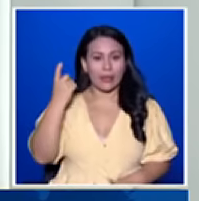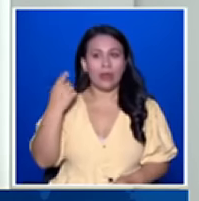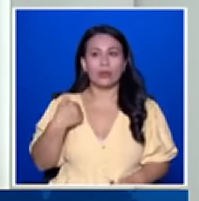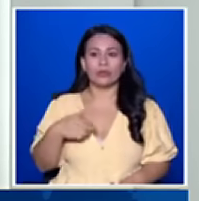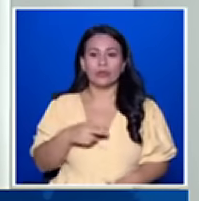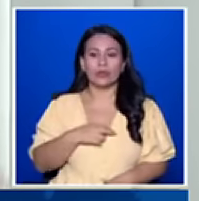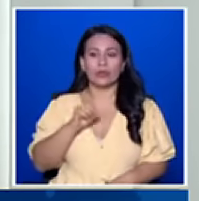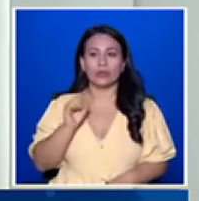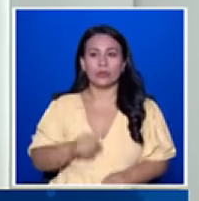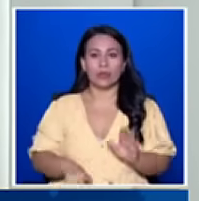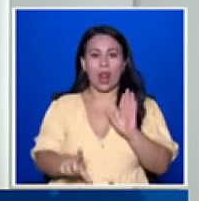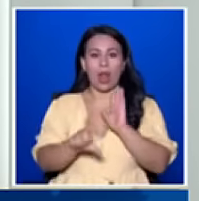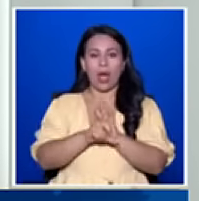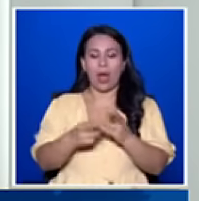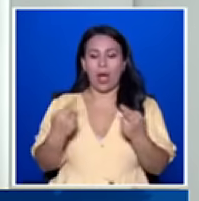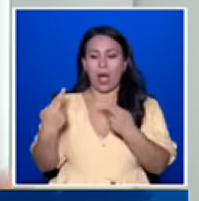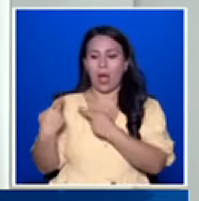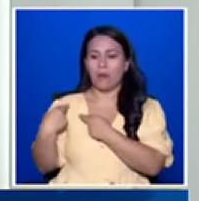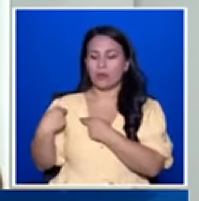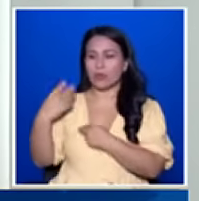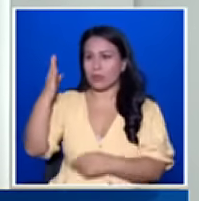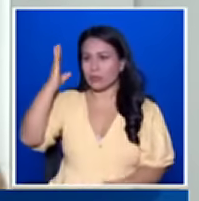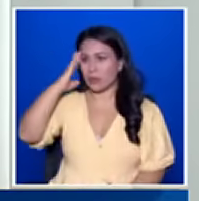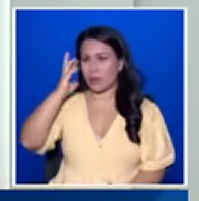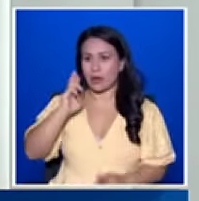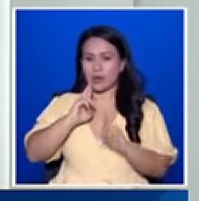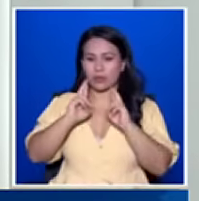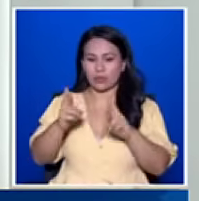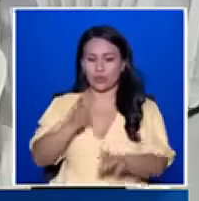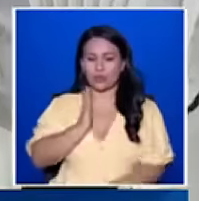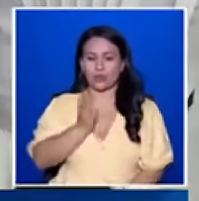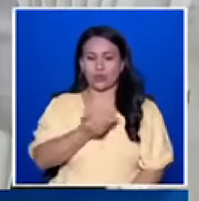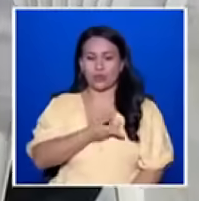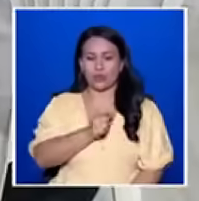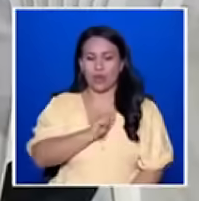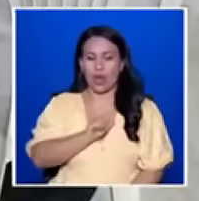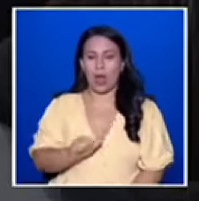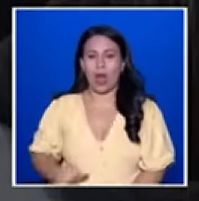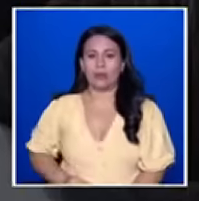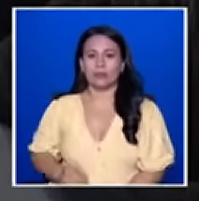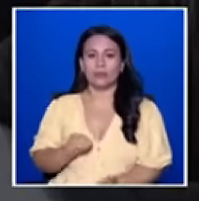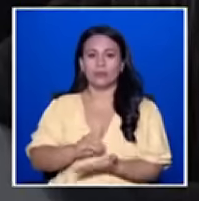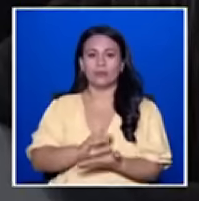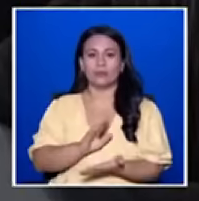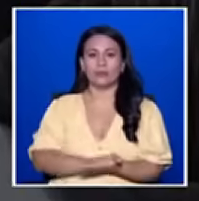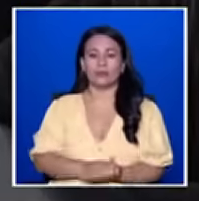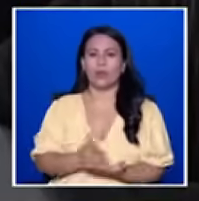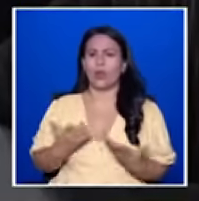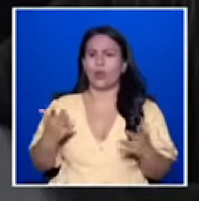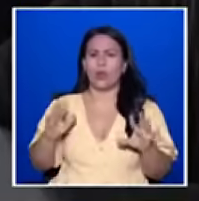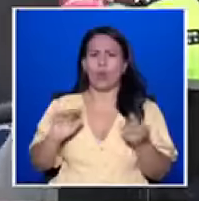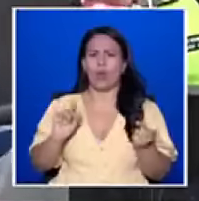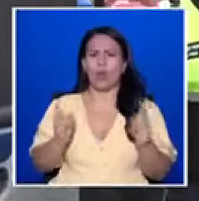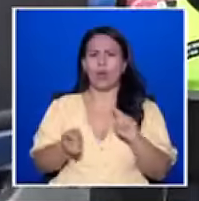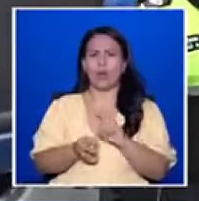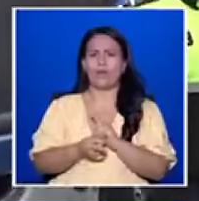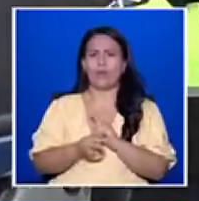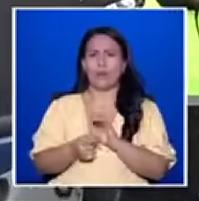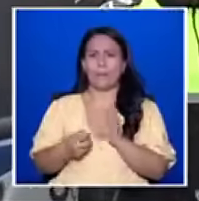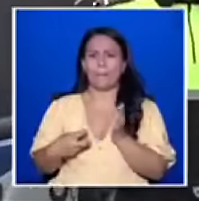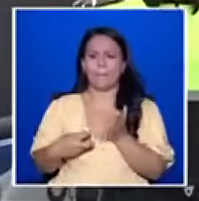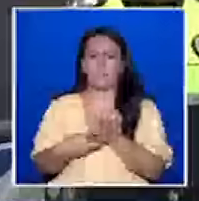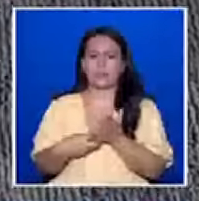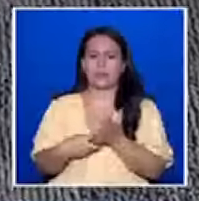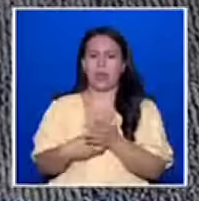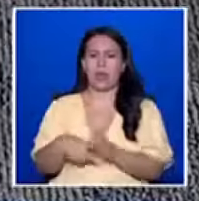necesario. Nosotros seremos responsables y sabremos responder por nuestros actos. El Pleno del Consejo ratificó que no hay modificaciones en el pasaje de